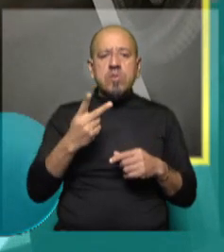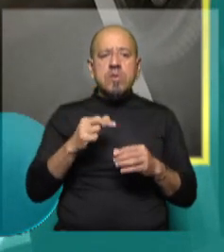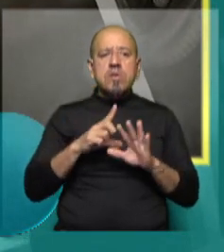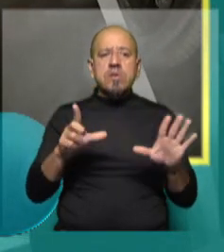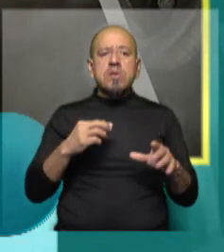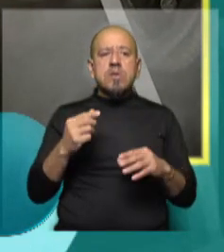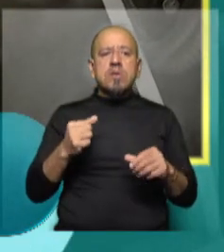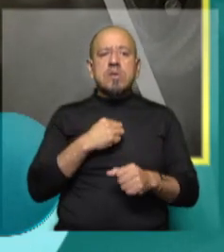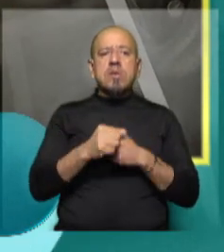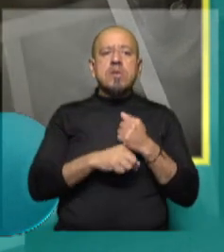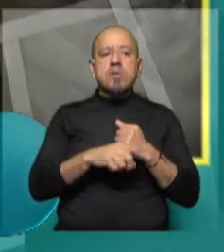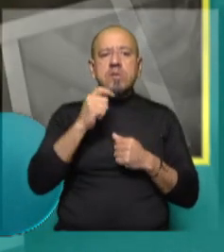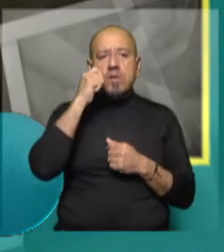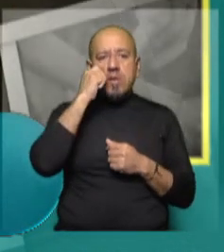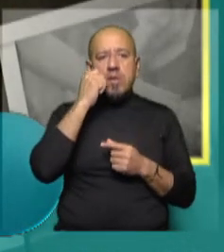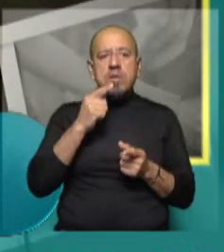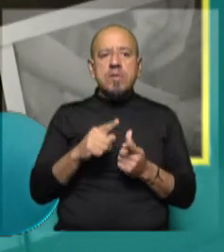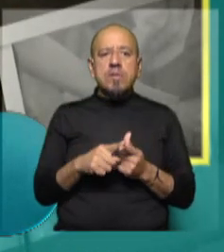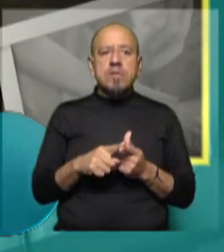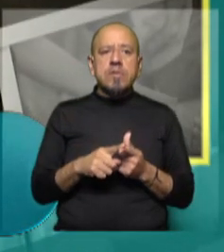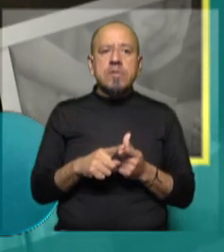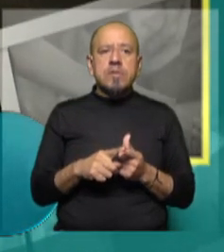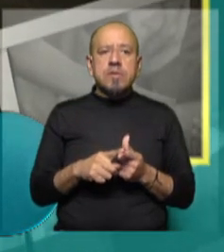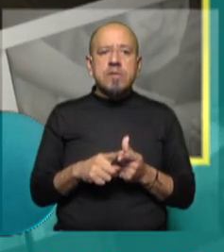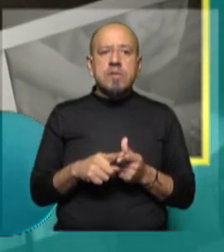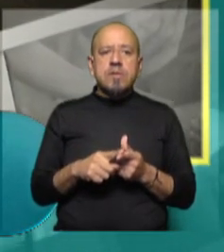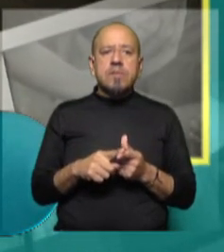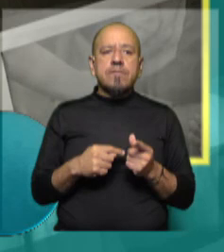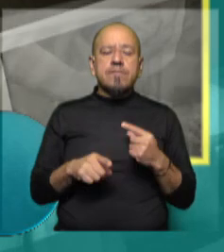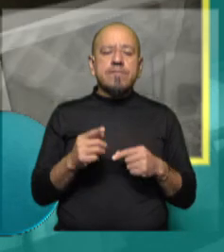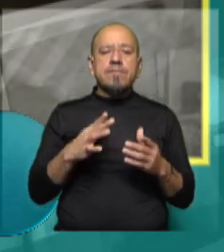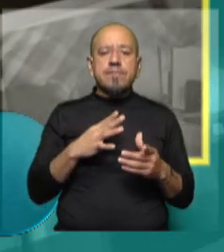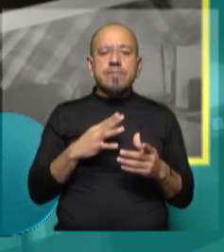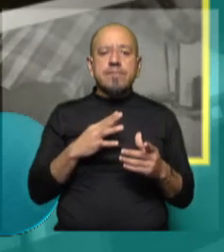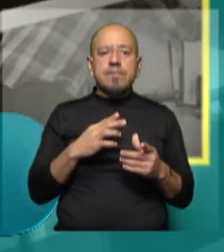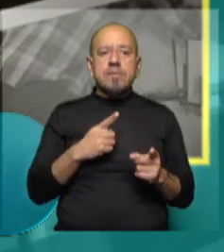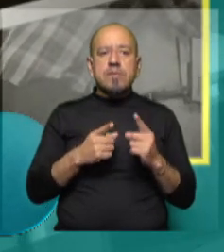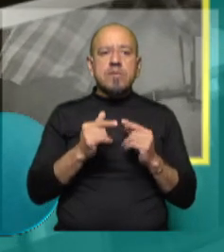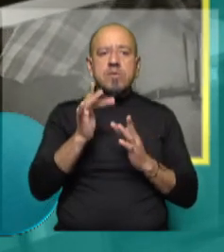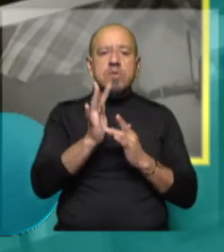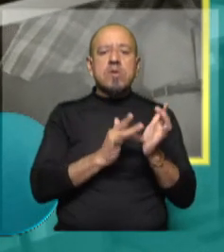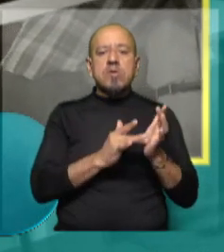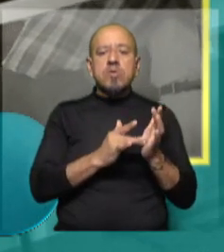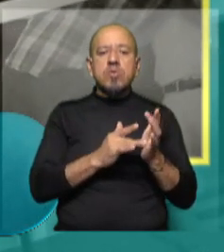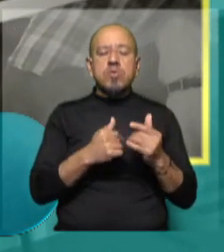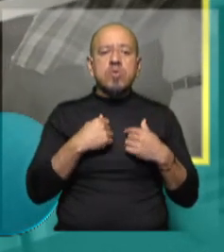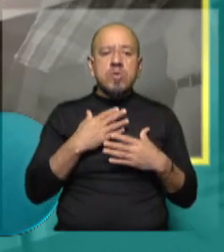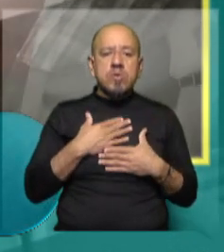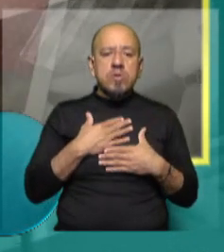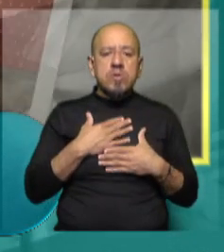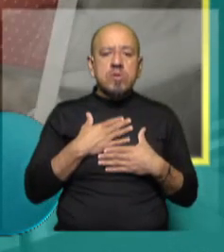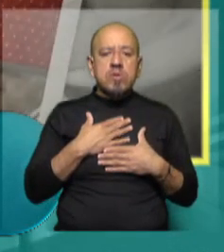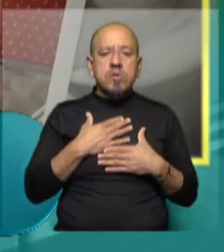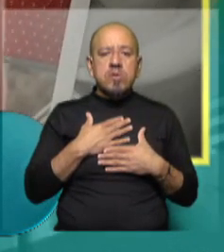many of my addictions in a very strange way, in a moment. Ese encuentro con Jesús me sanó de mis adicciones en una forma